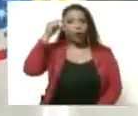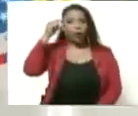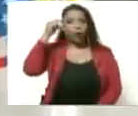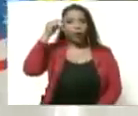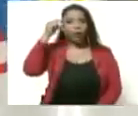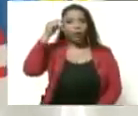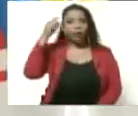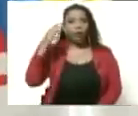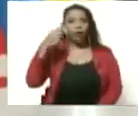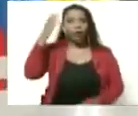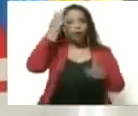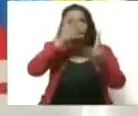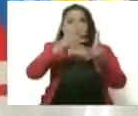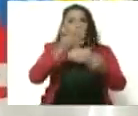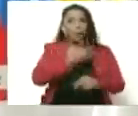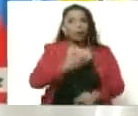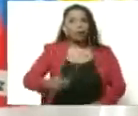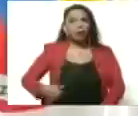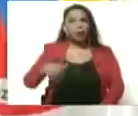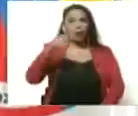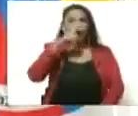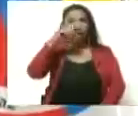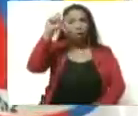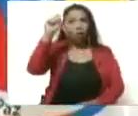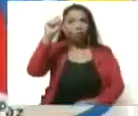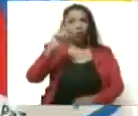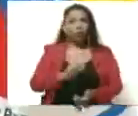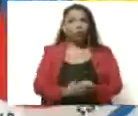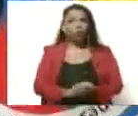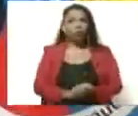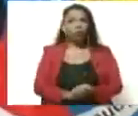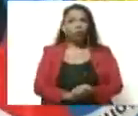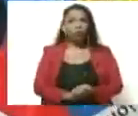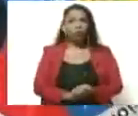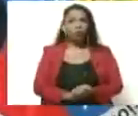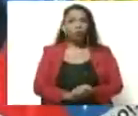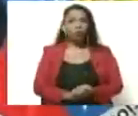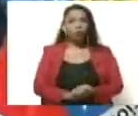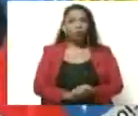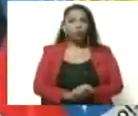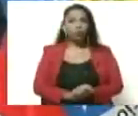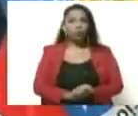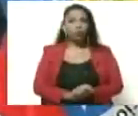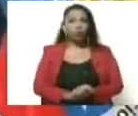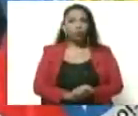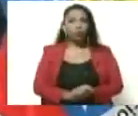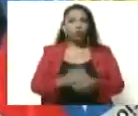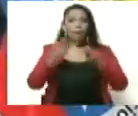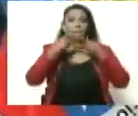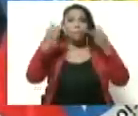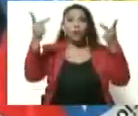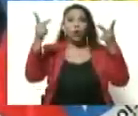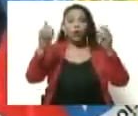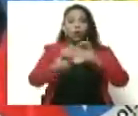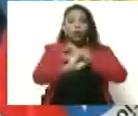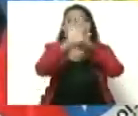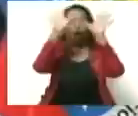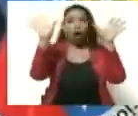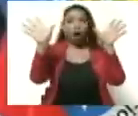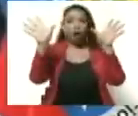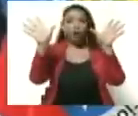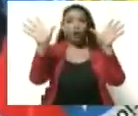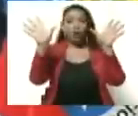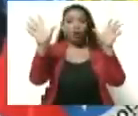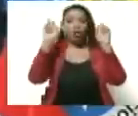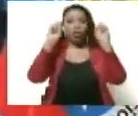Instrucciones precisas de nuestro presidente Nicolás Maduro Moro, vamos a hacer un anuncio de declaración